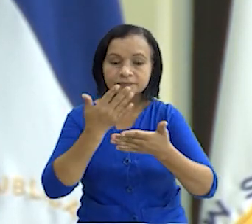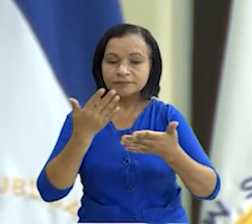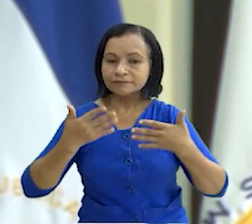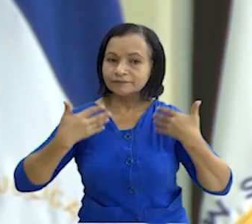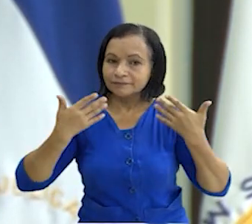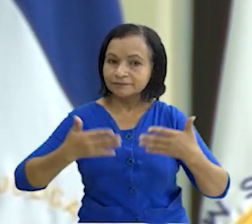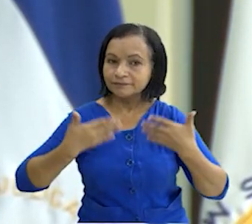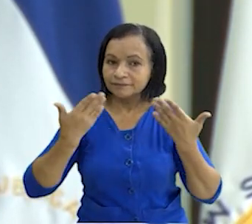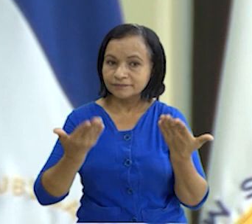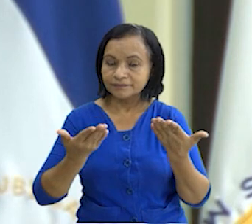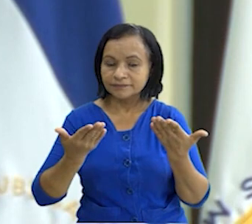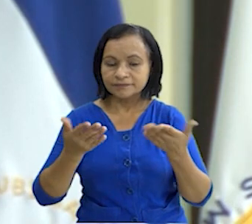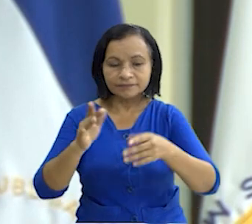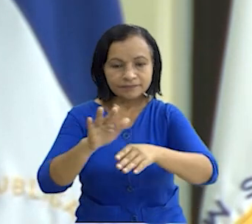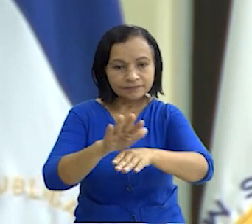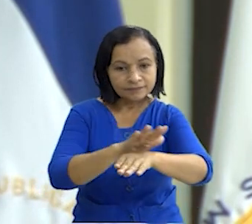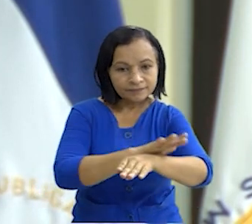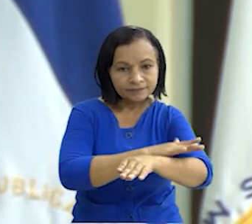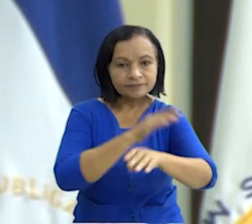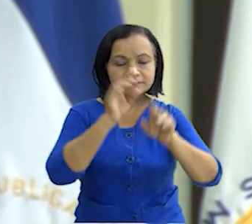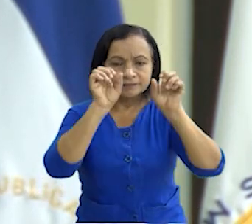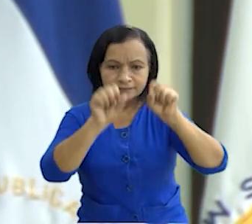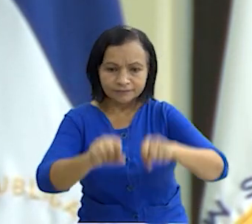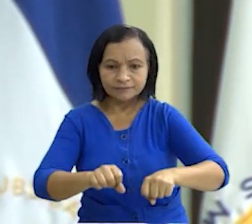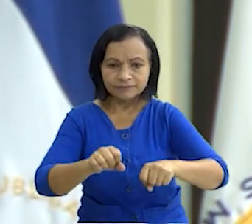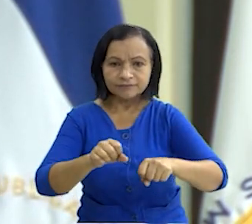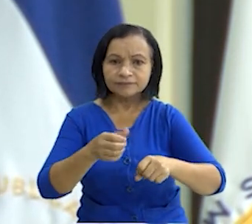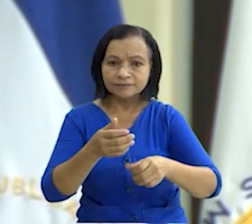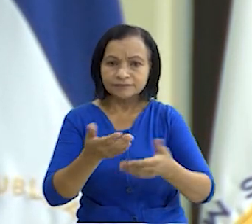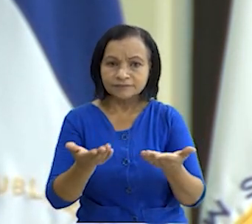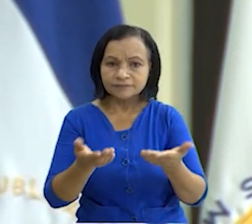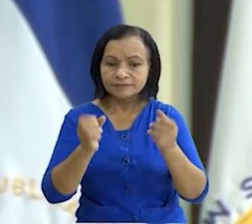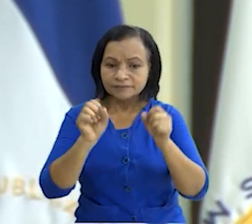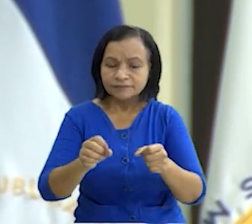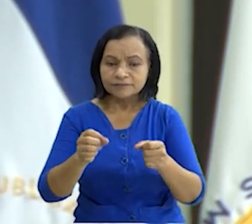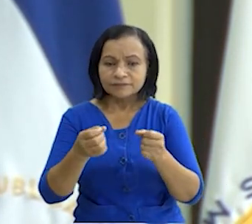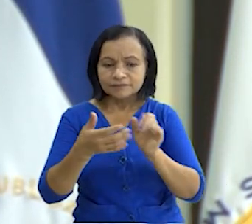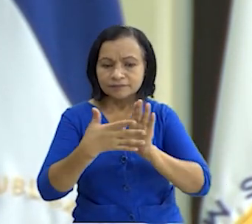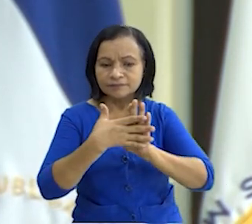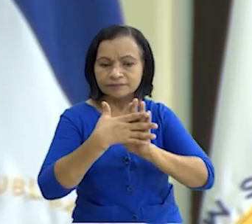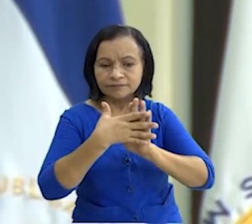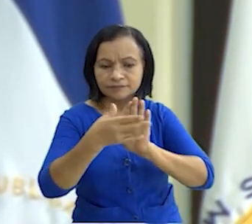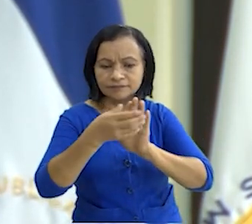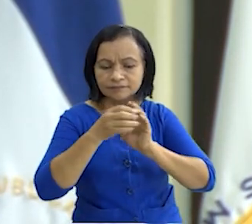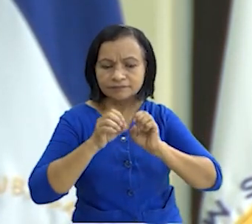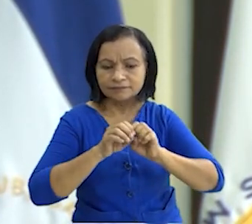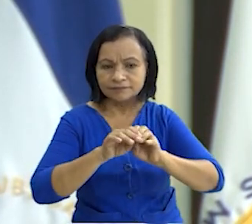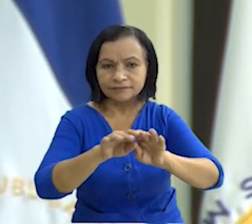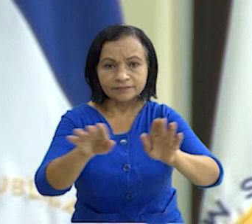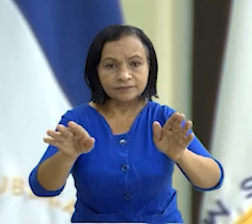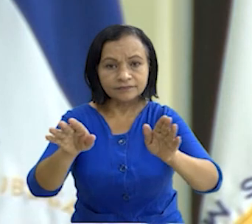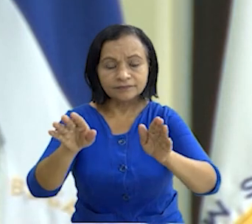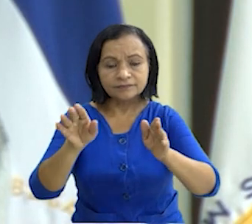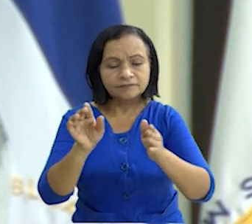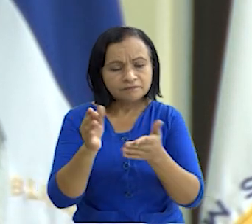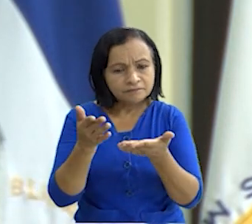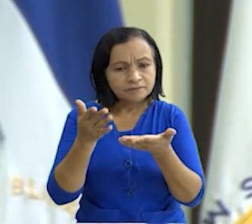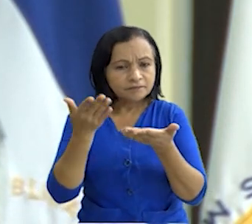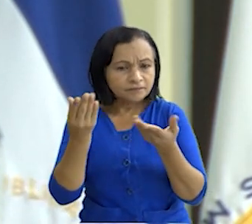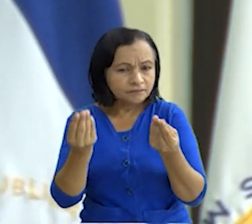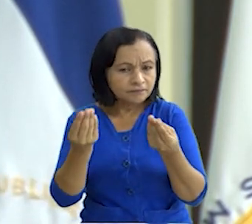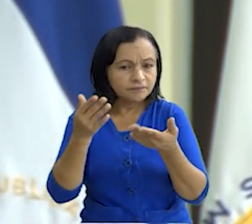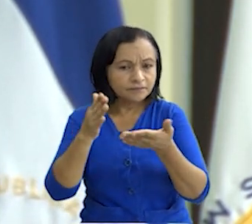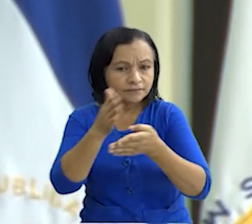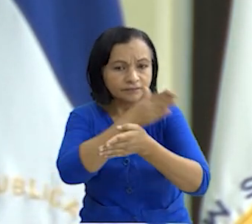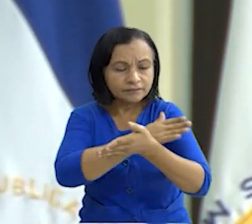placer. Sentir que podemos irradiar, transmitir lo poco, lo mucho